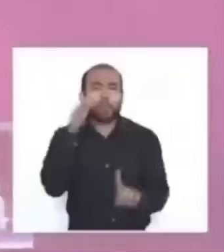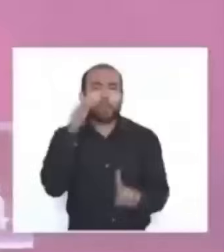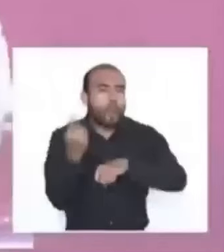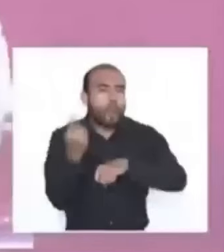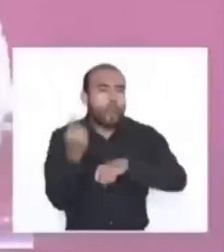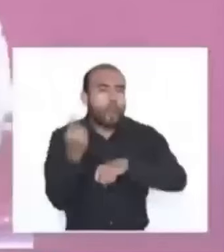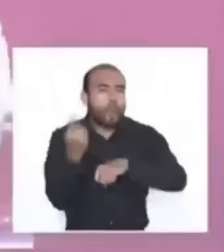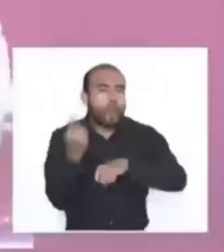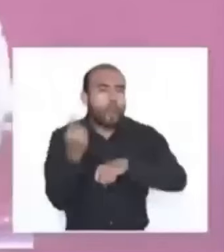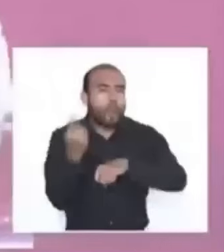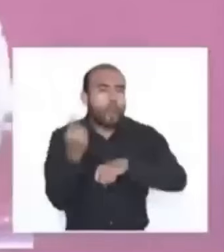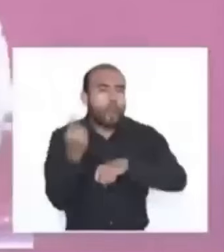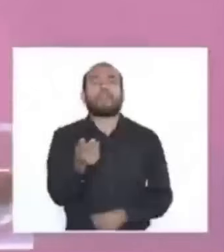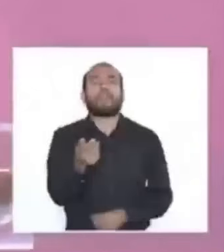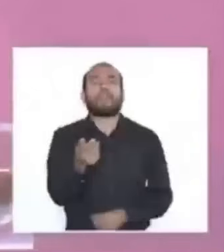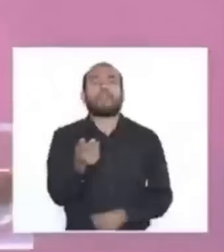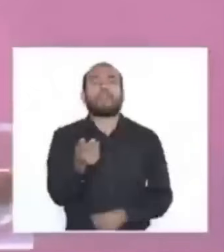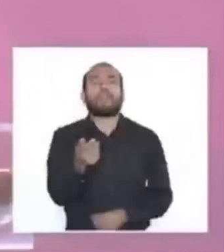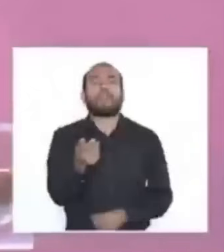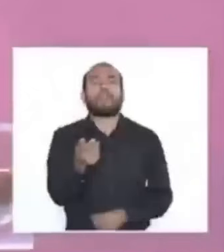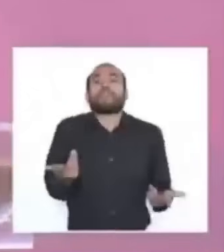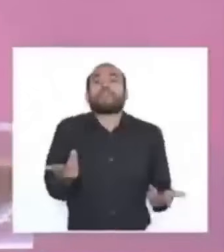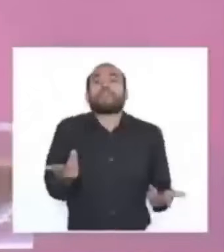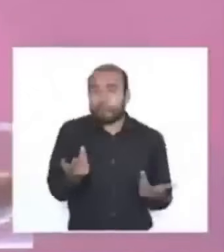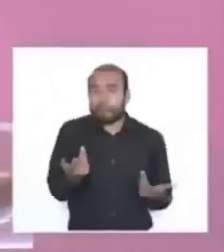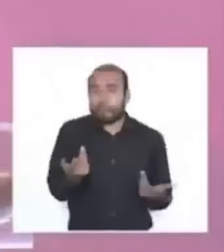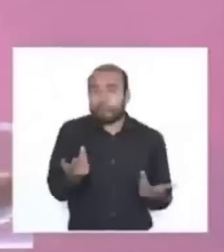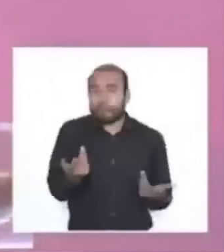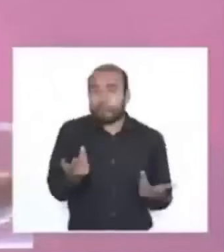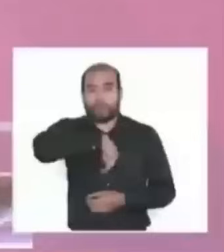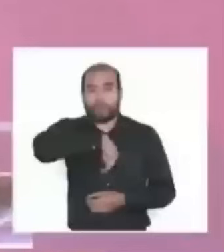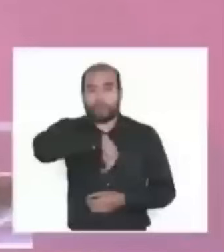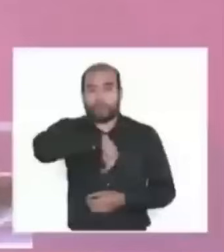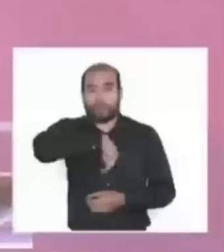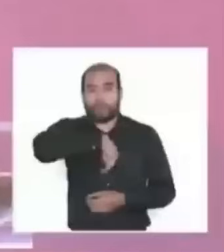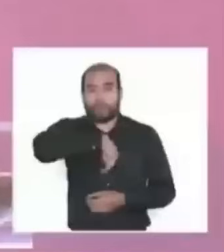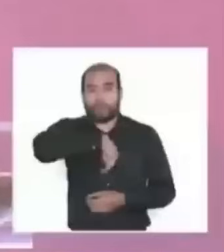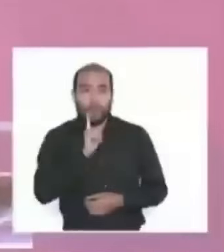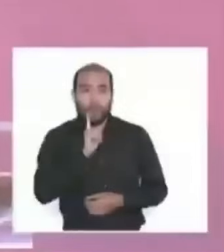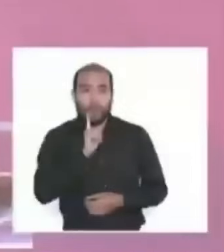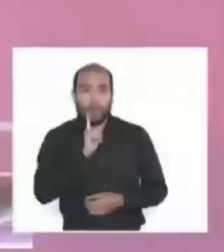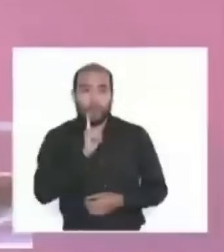Pues porque ¿quiénes somos las que principalmente cuidamos hijos?